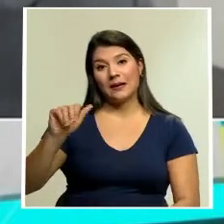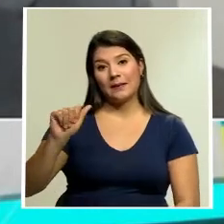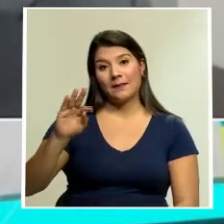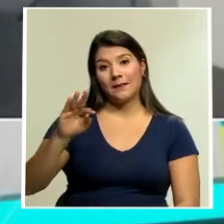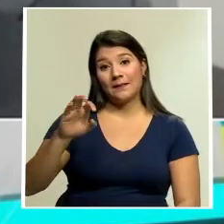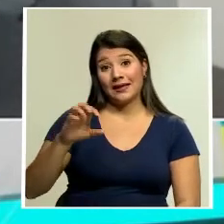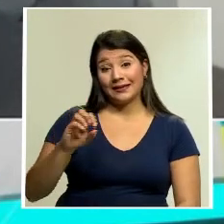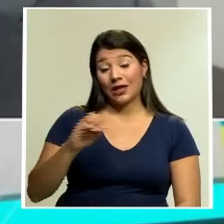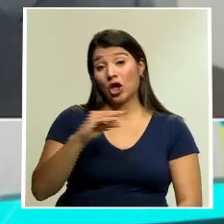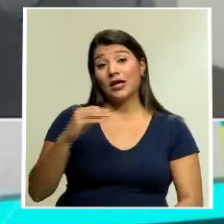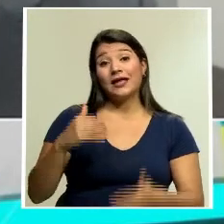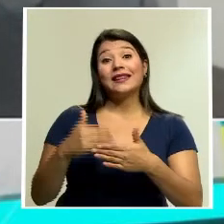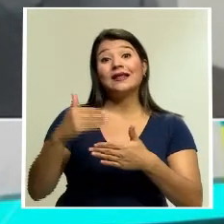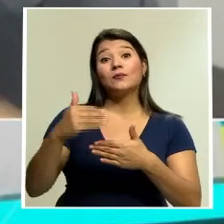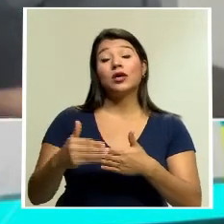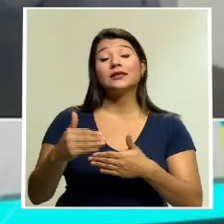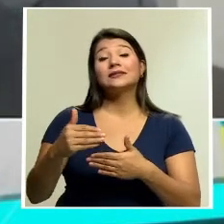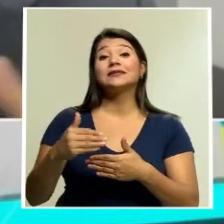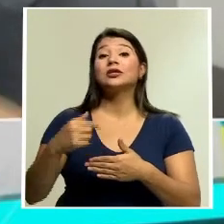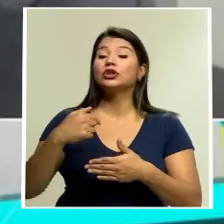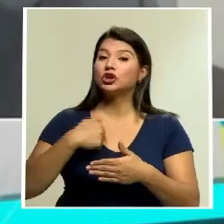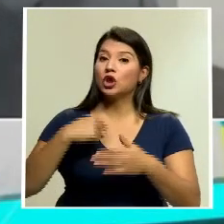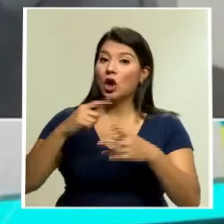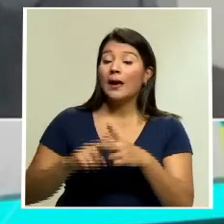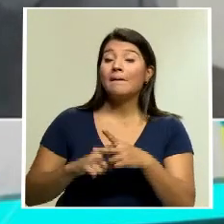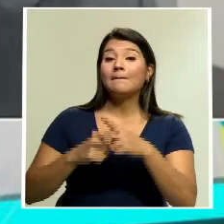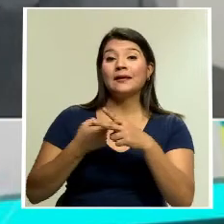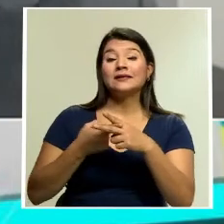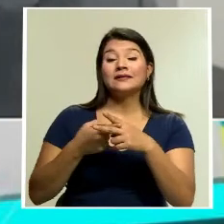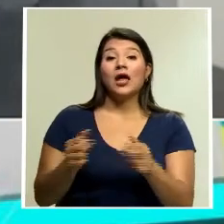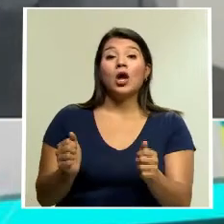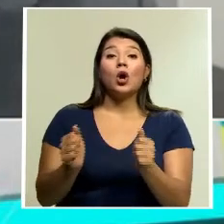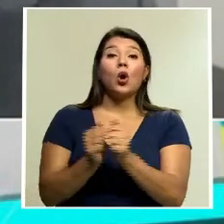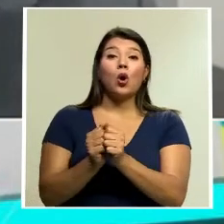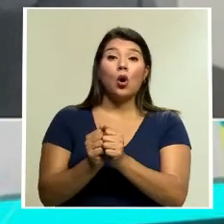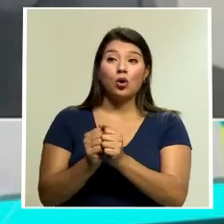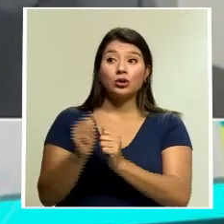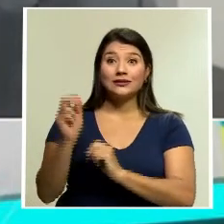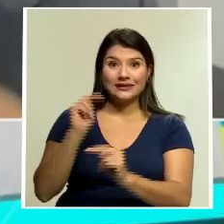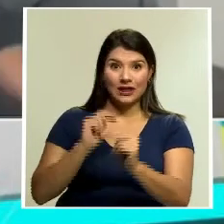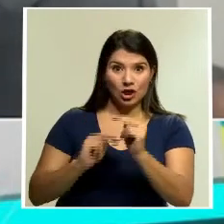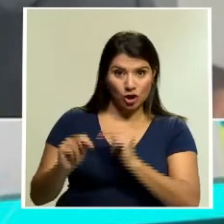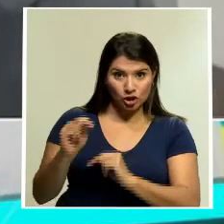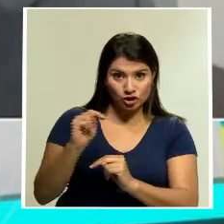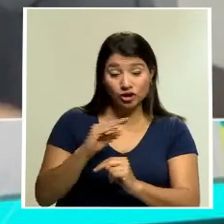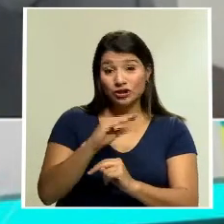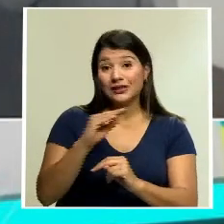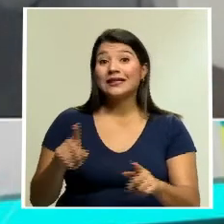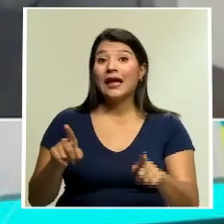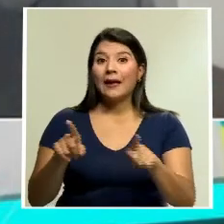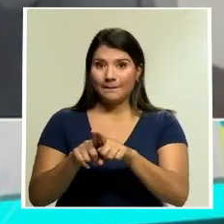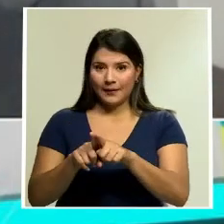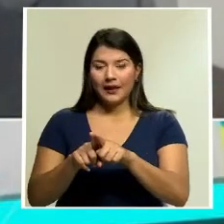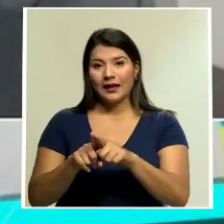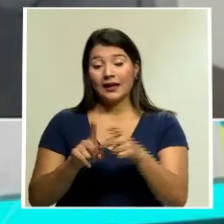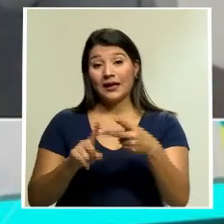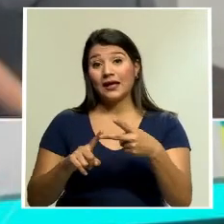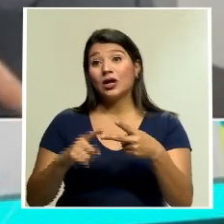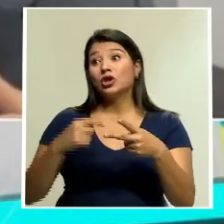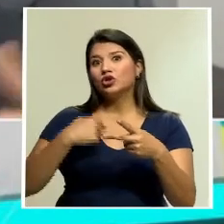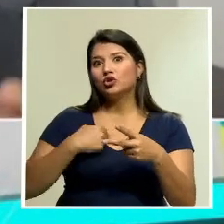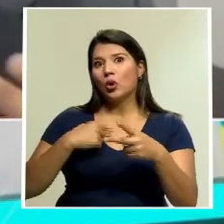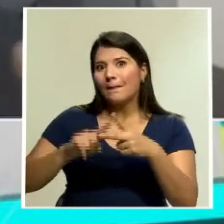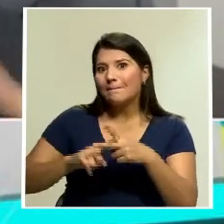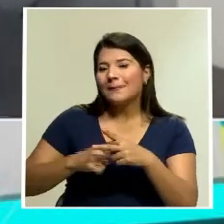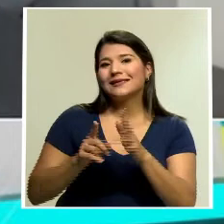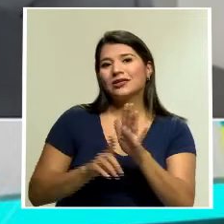mostrador a emprender algunos negocios y también a desarrollarme como